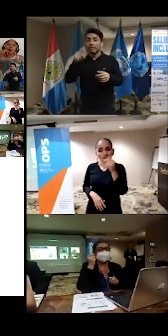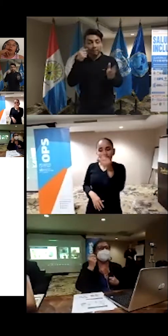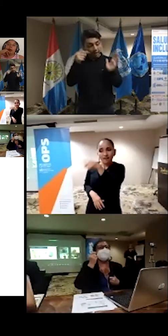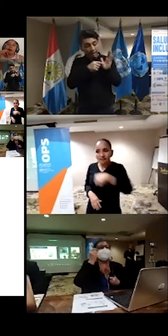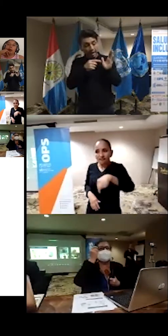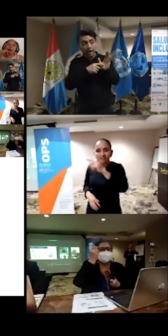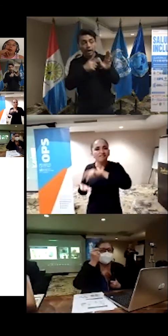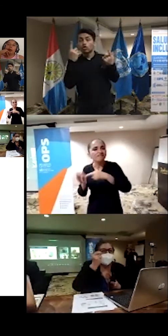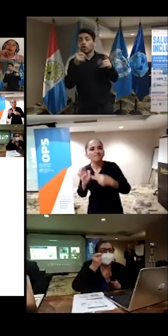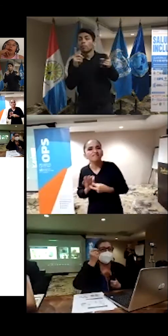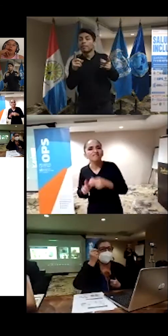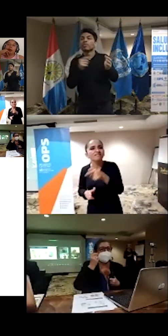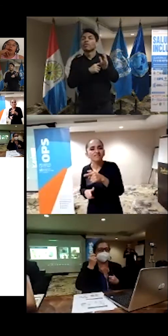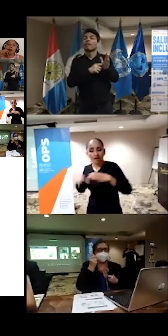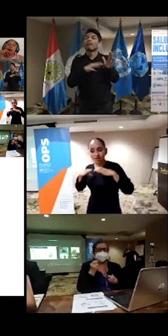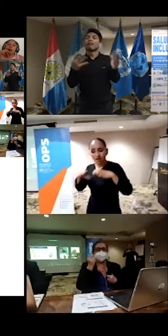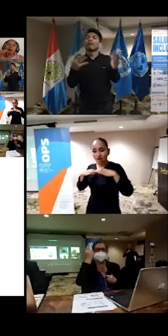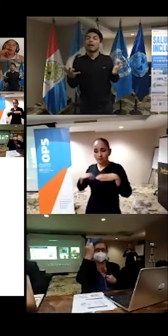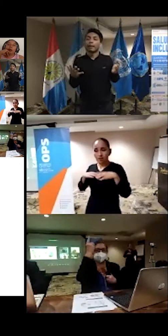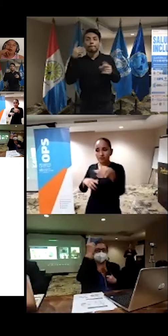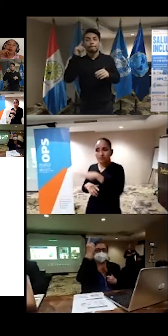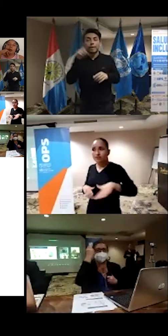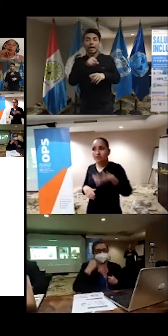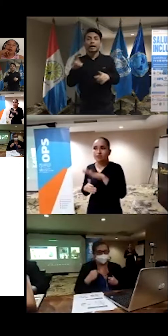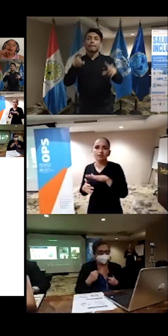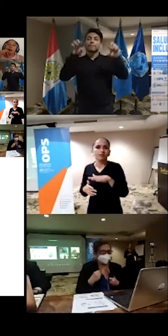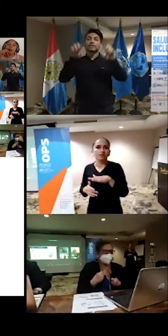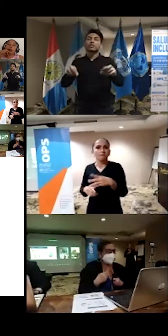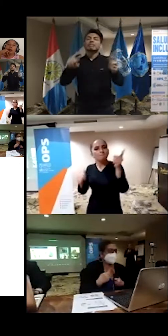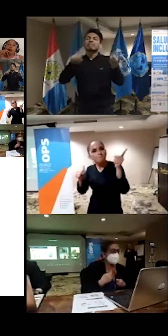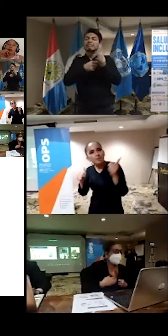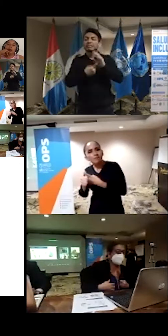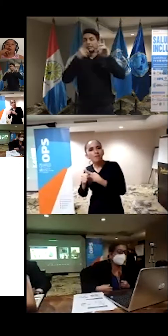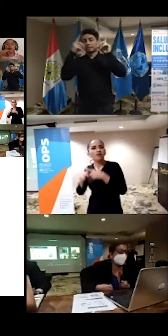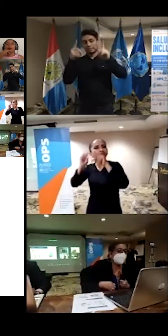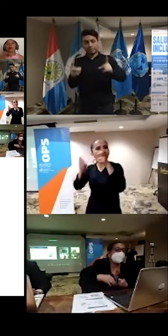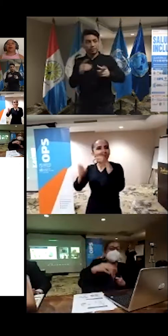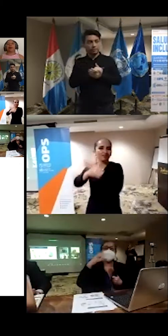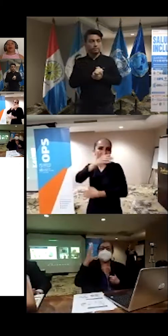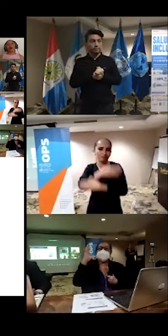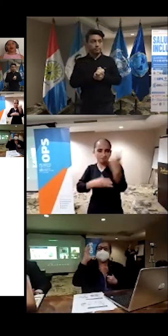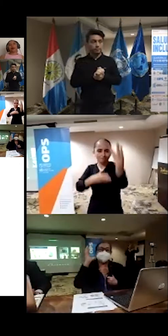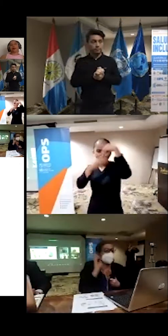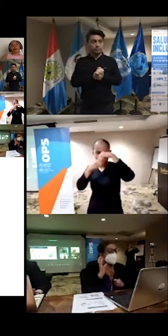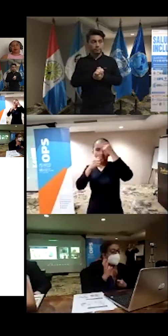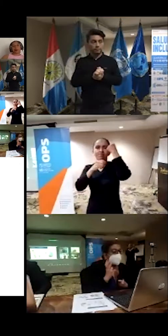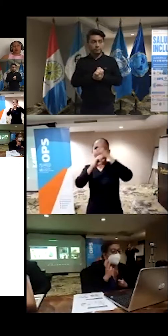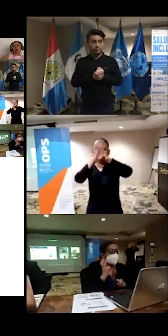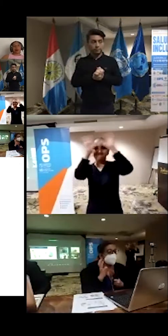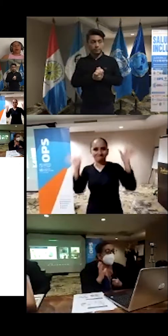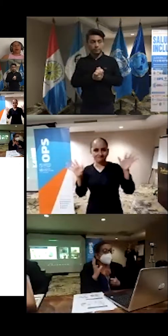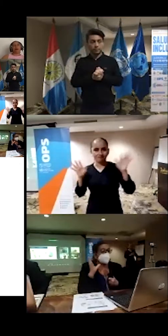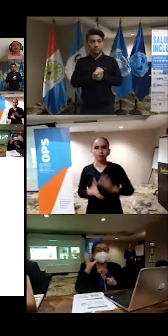trata de lo que refiere una discapacidad. Muy bien. ¿Por qué